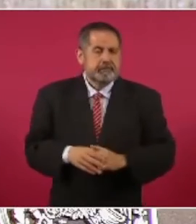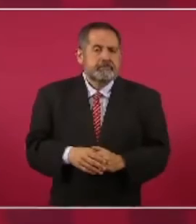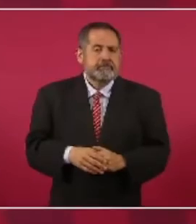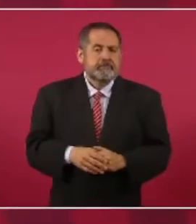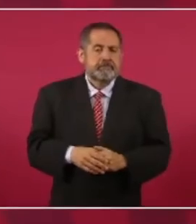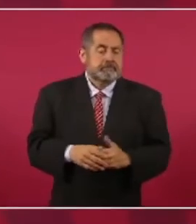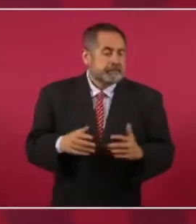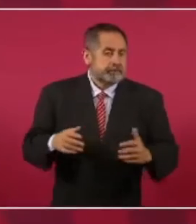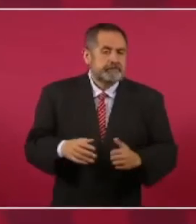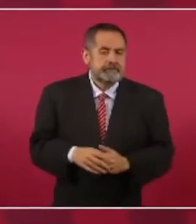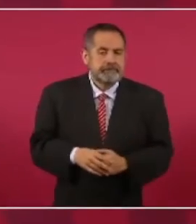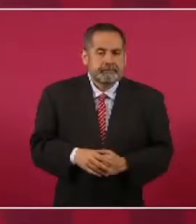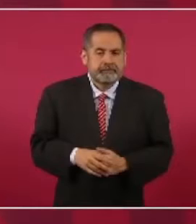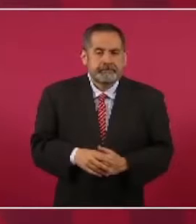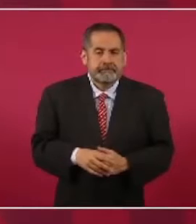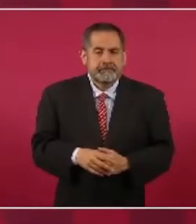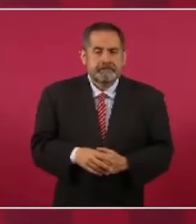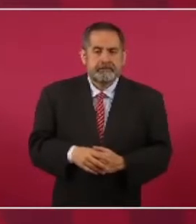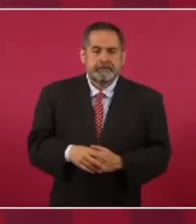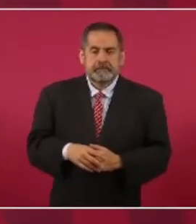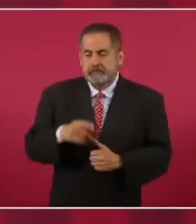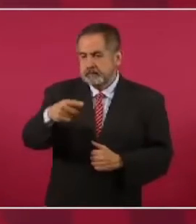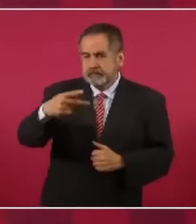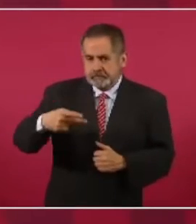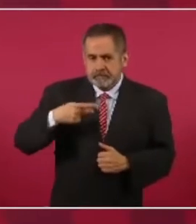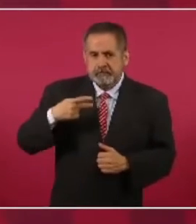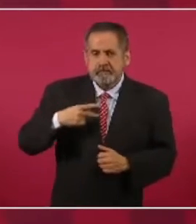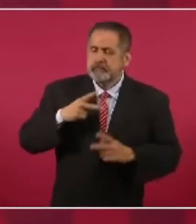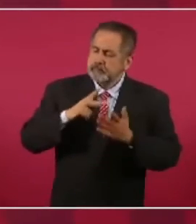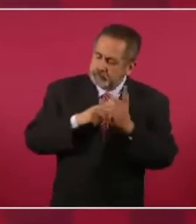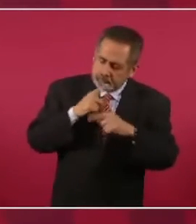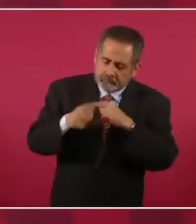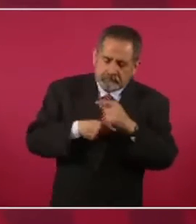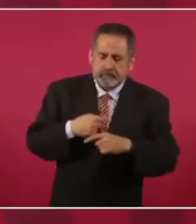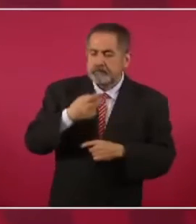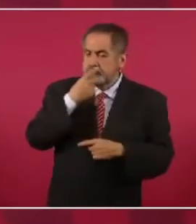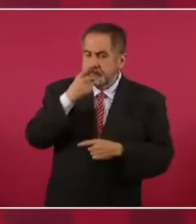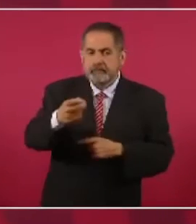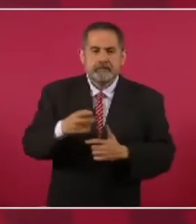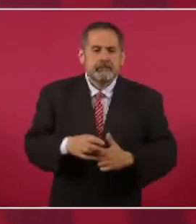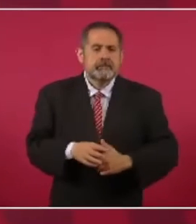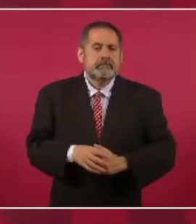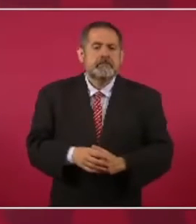pero pues ustedes me preguntan y lo voy a volver a decir,